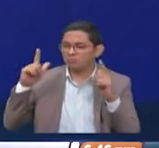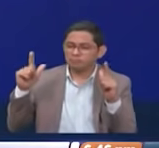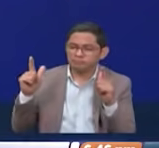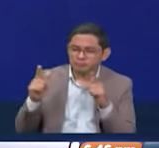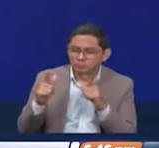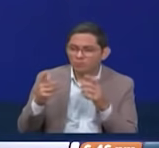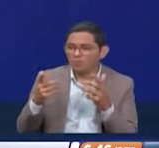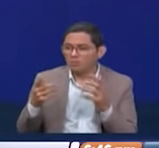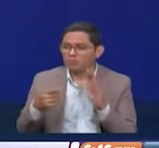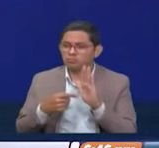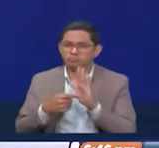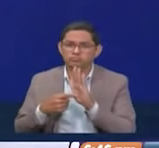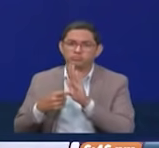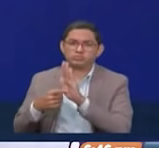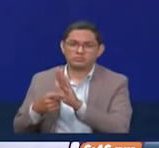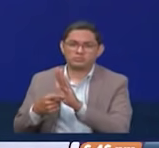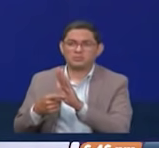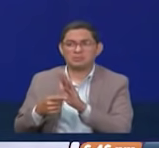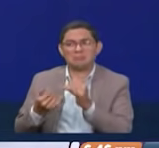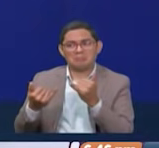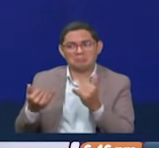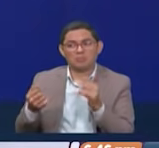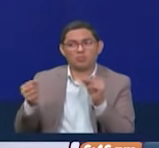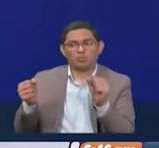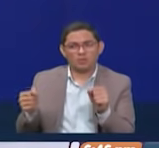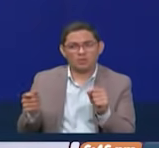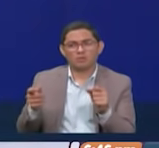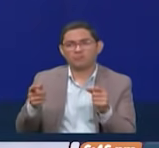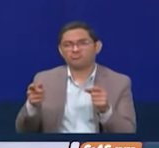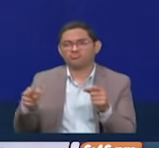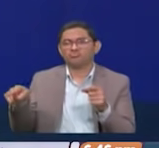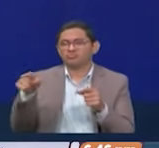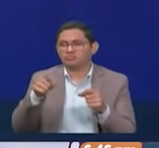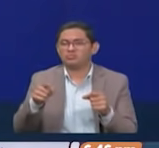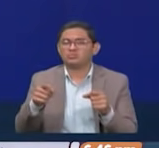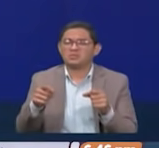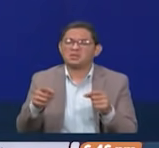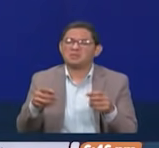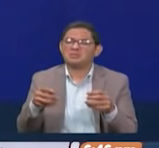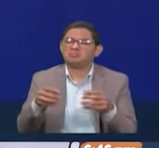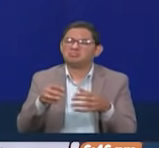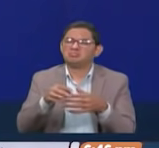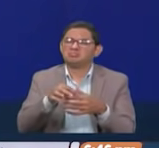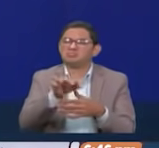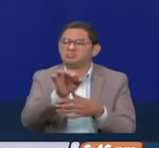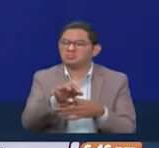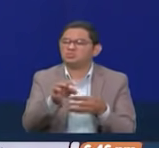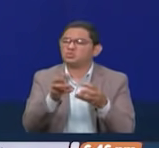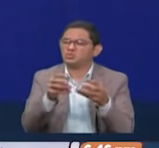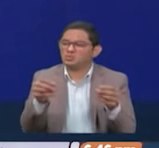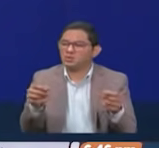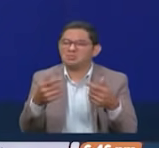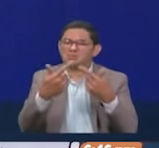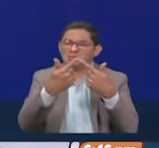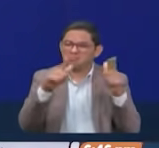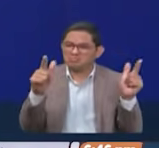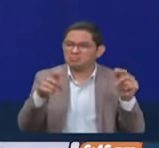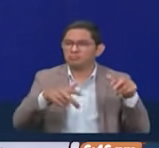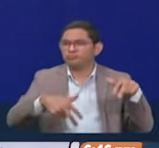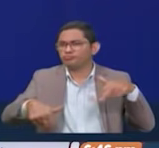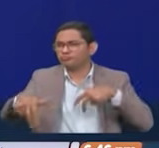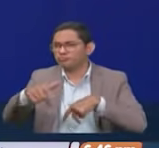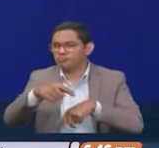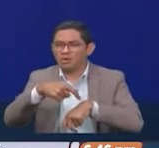lo que nos permite flexibilizar más las medidas tales como el levantamiento de